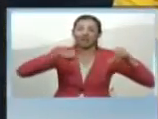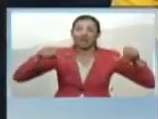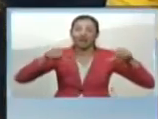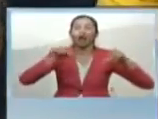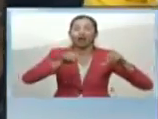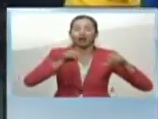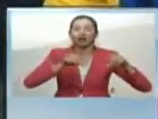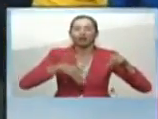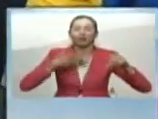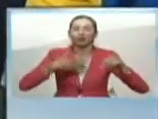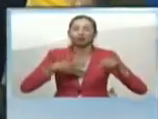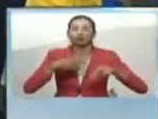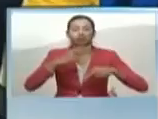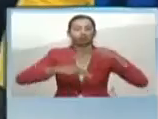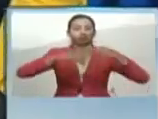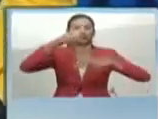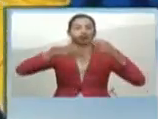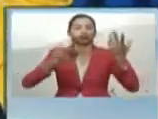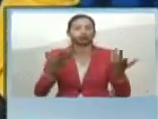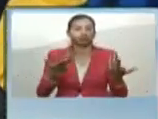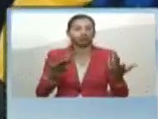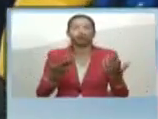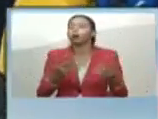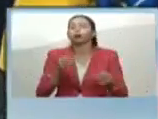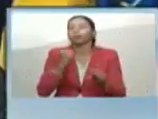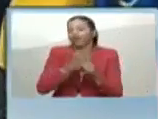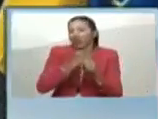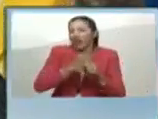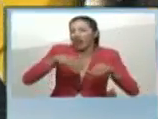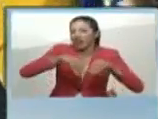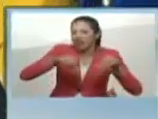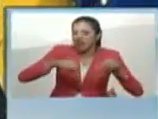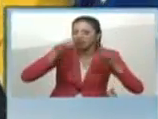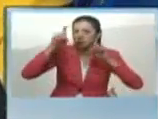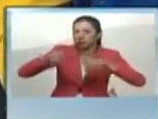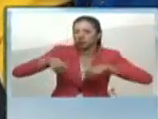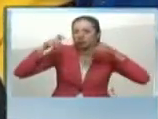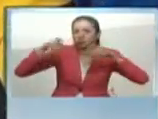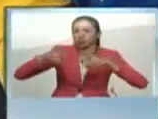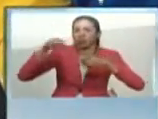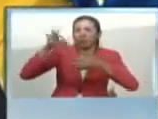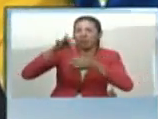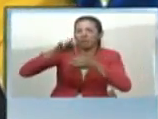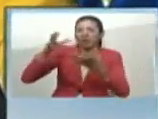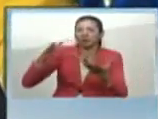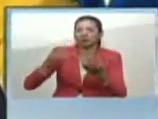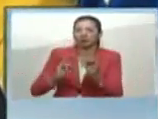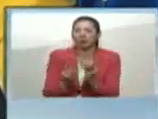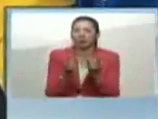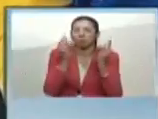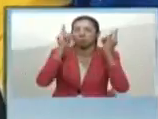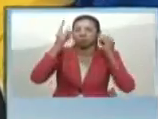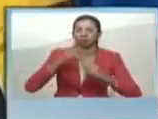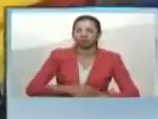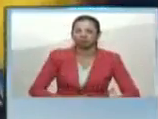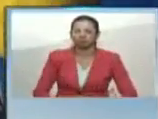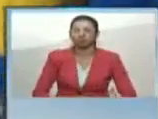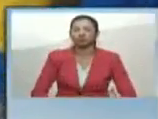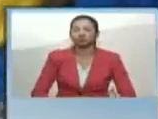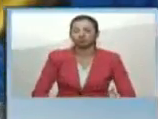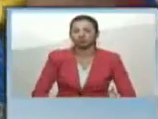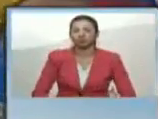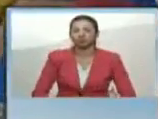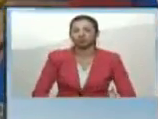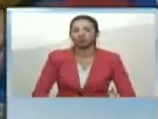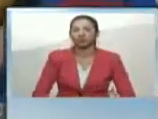para que se construyan, para que cultiven, para que la cultiven la tierra y de verdad